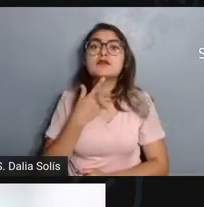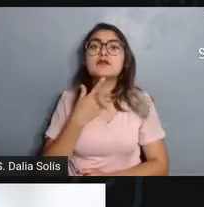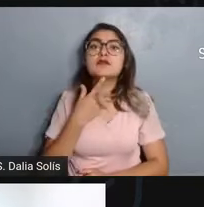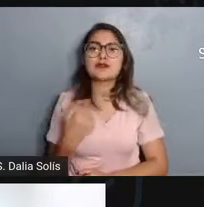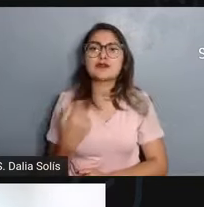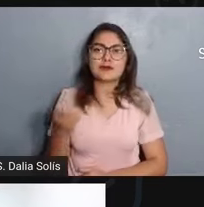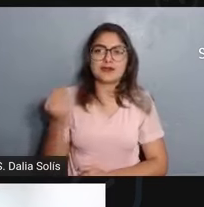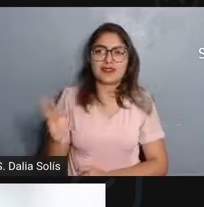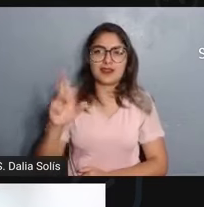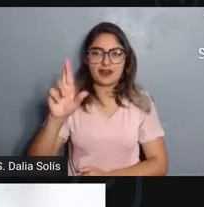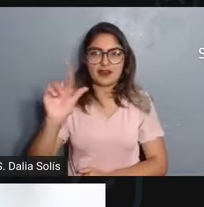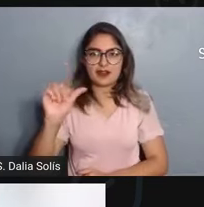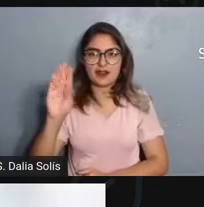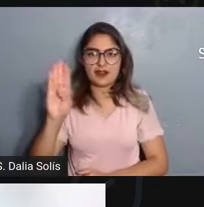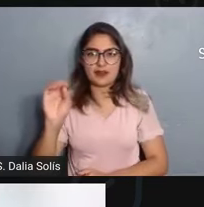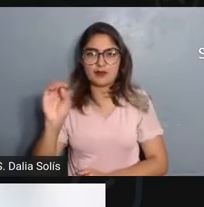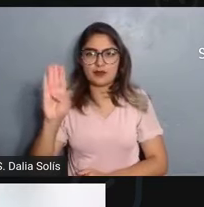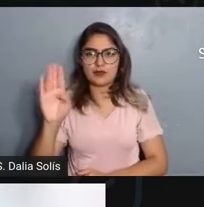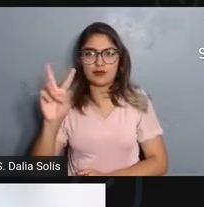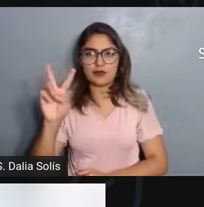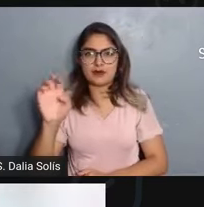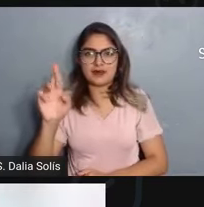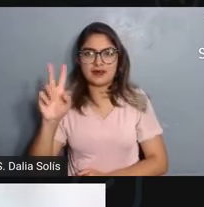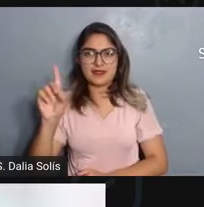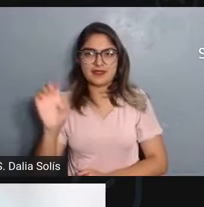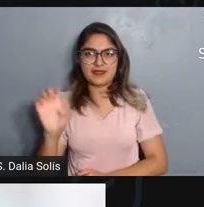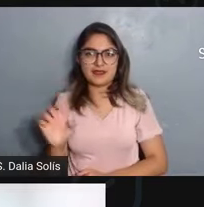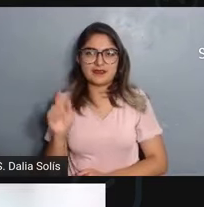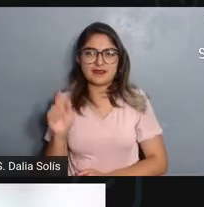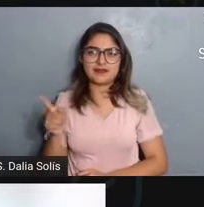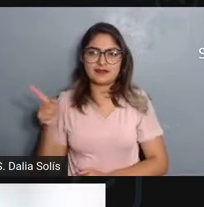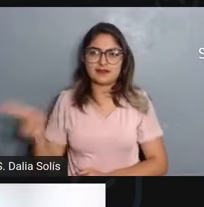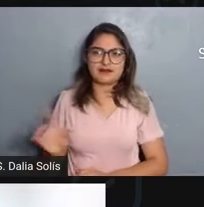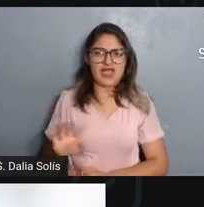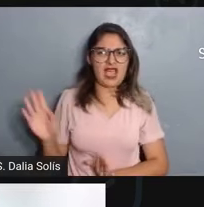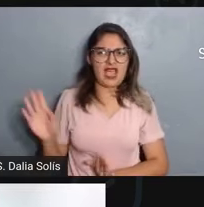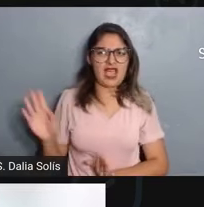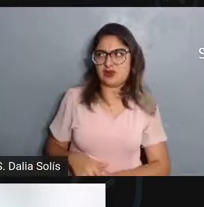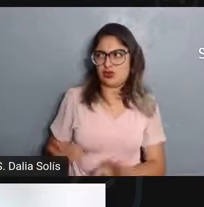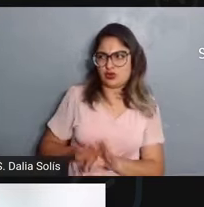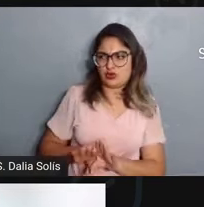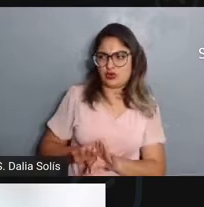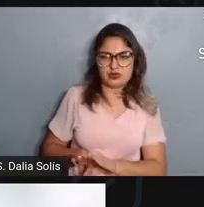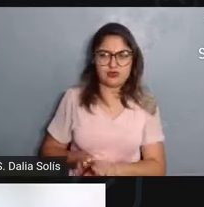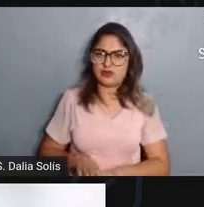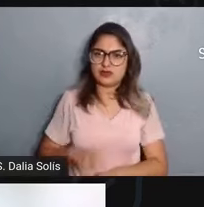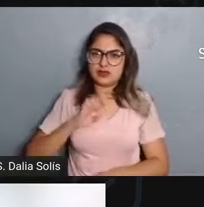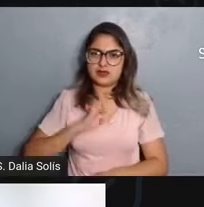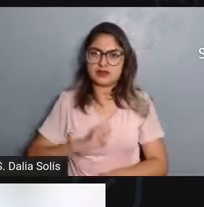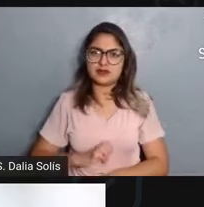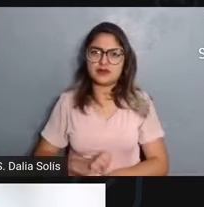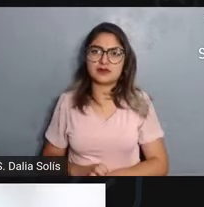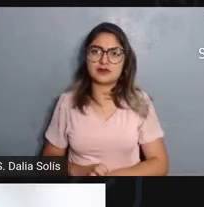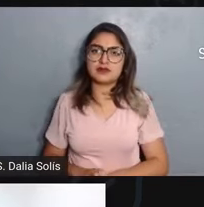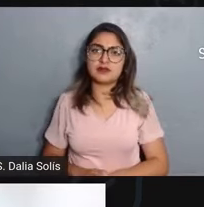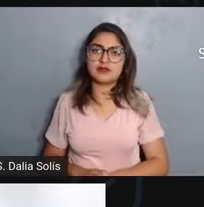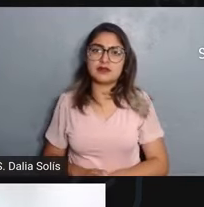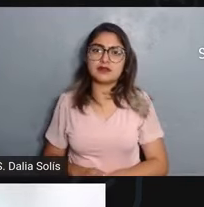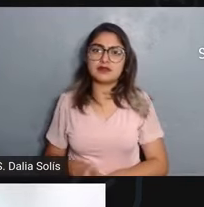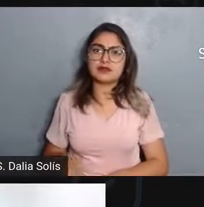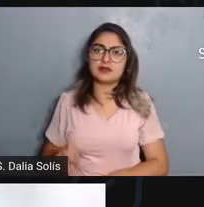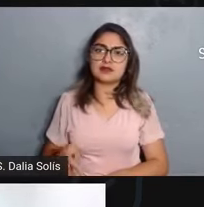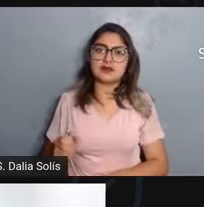viejo rabo verde. Y luego viene la agresión, ¿no? Además de todo, seguro ya ni se le para. Los viejos ya no tienen deseos